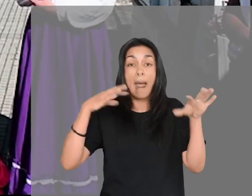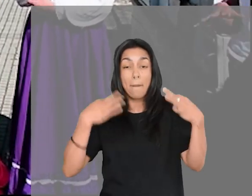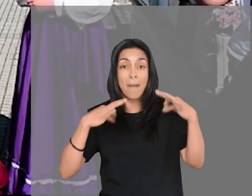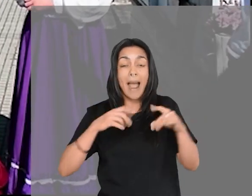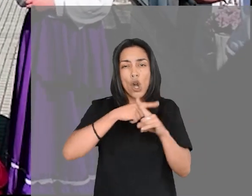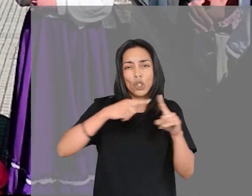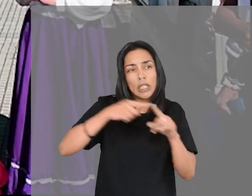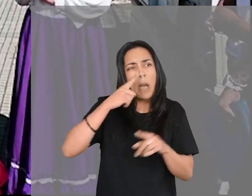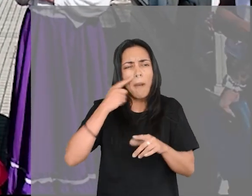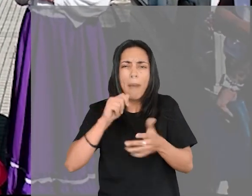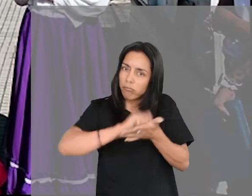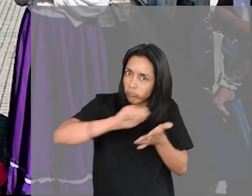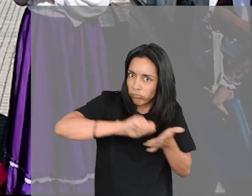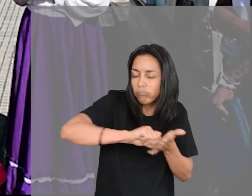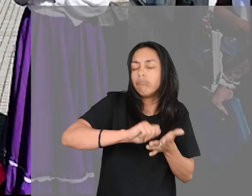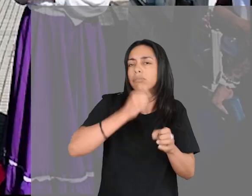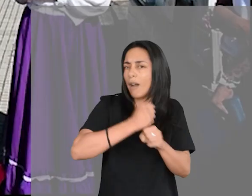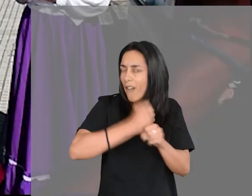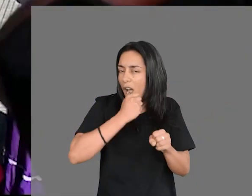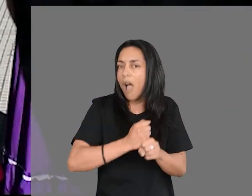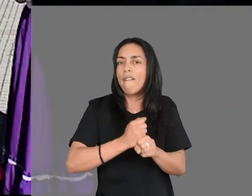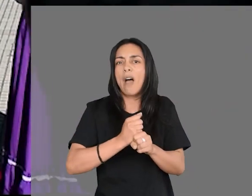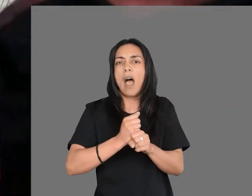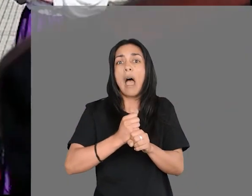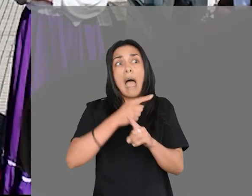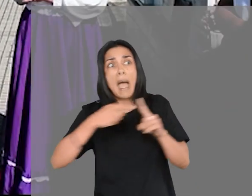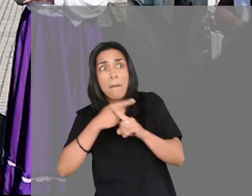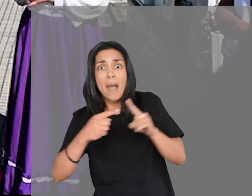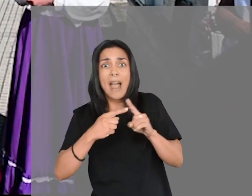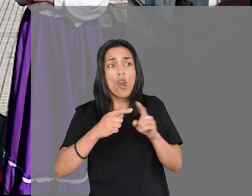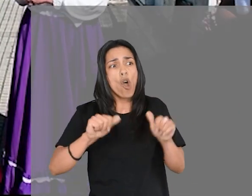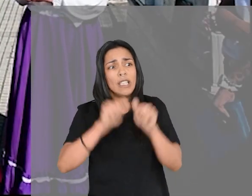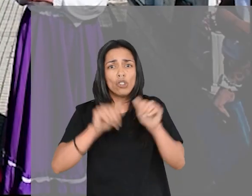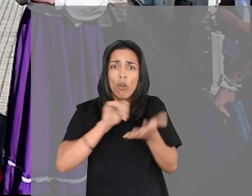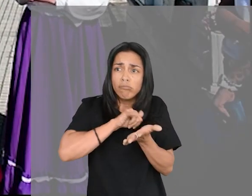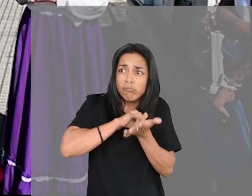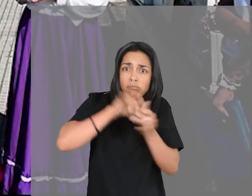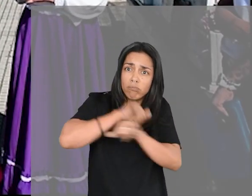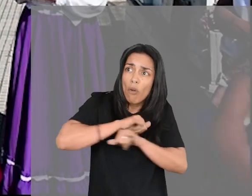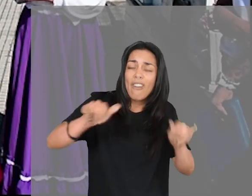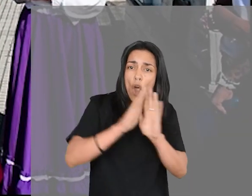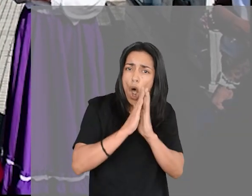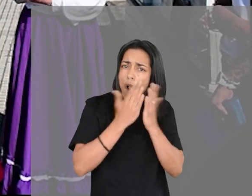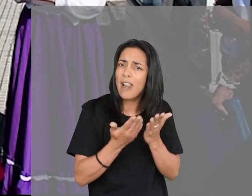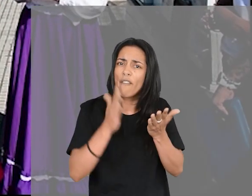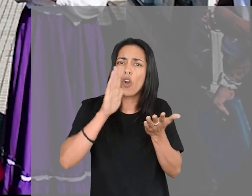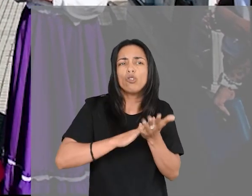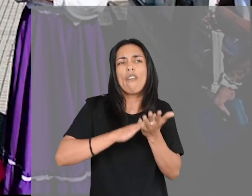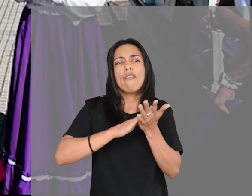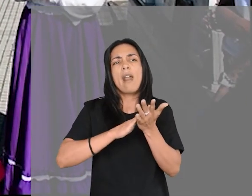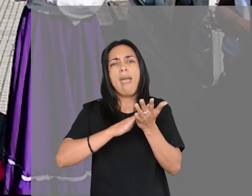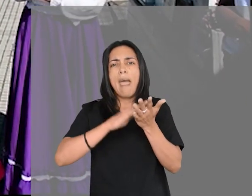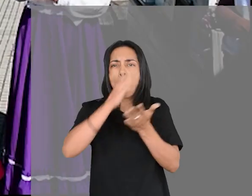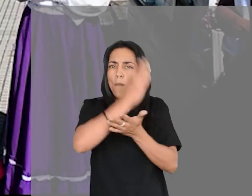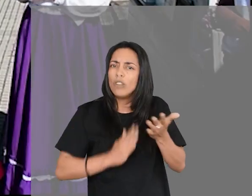una guía general de minas en 1900 que incluía algunos de los poemas de Olegaria. Nunca publicó